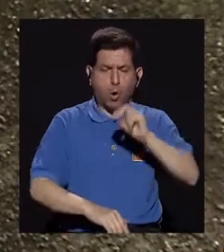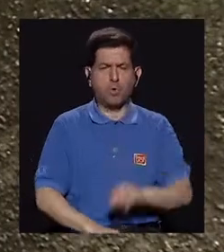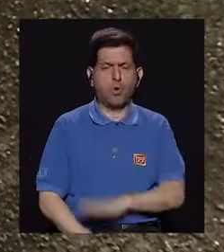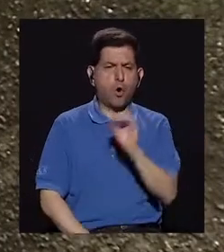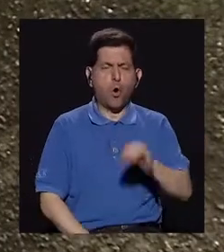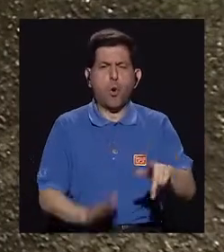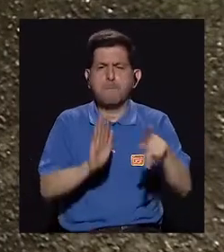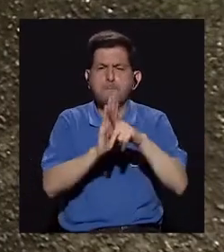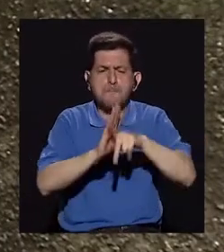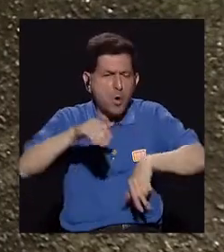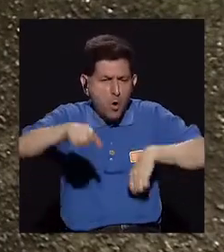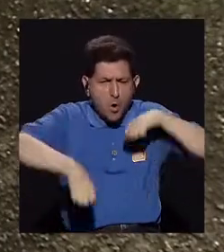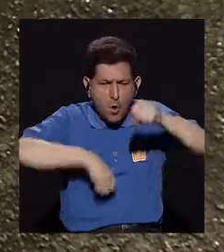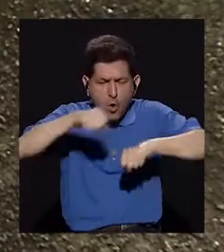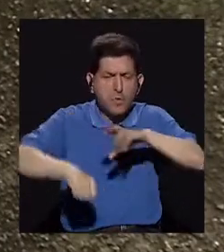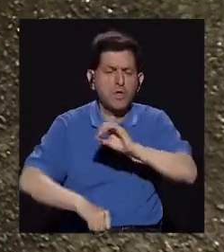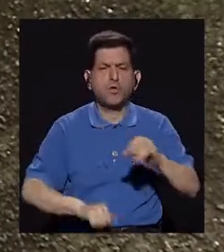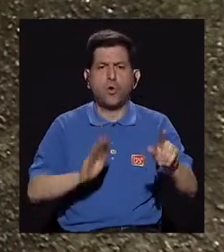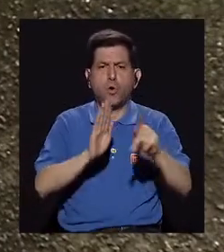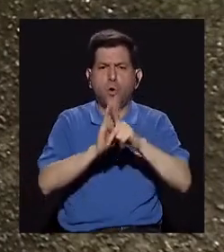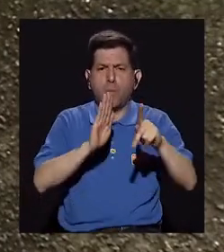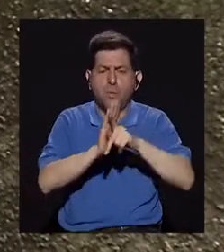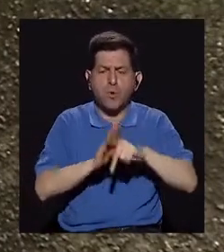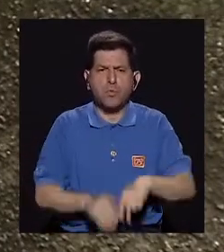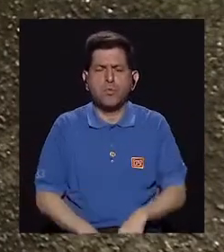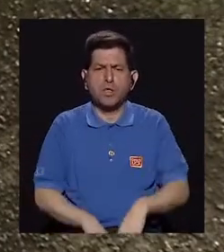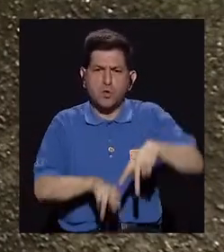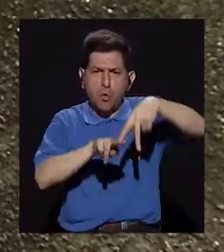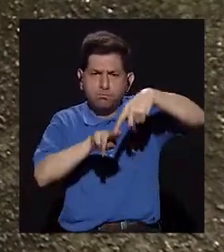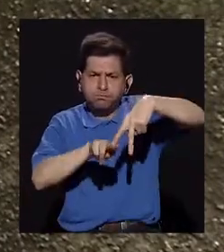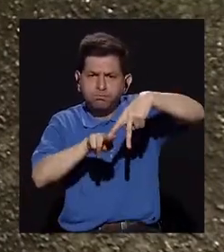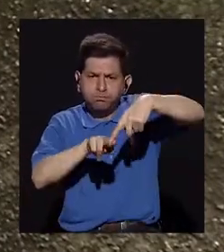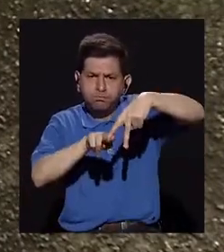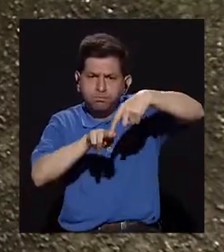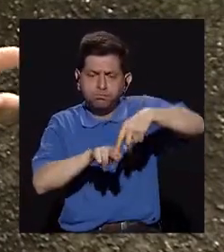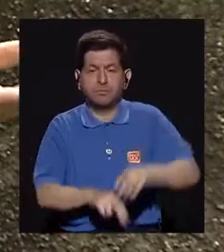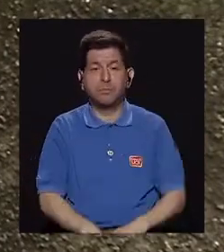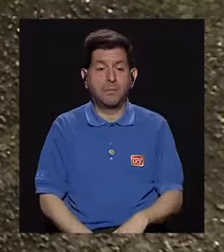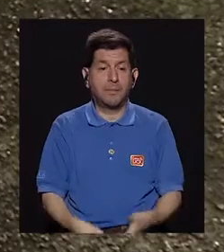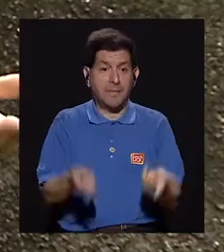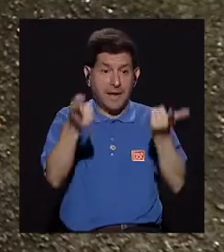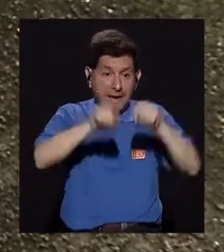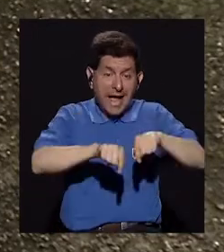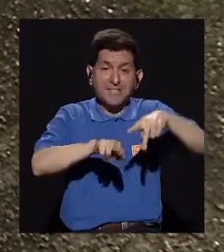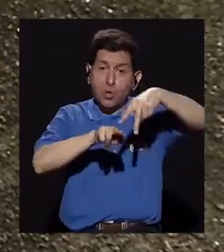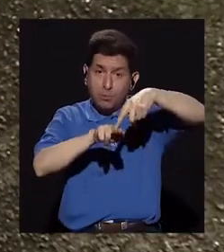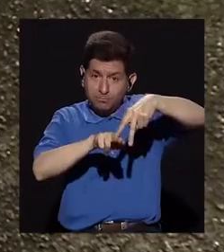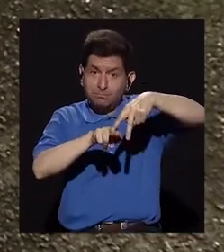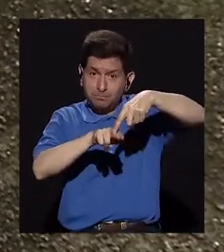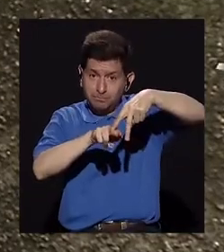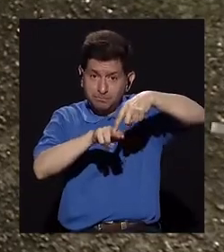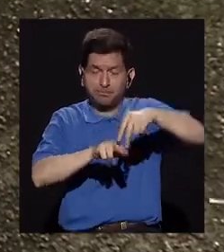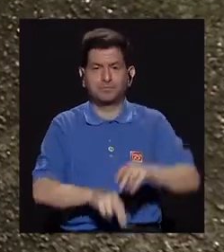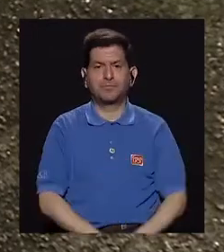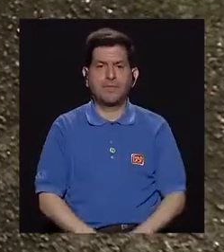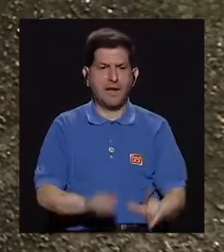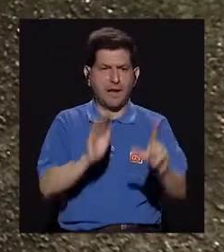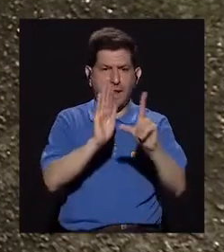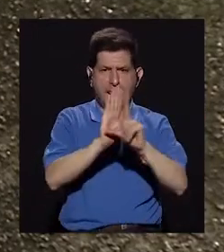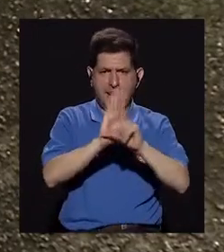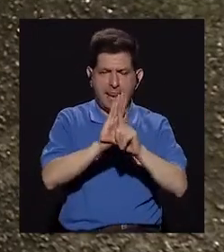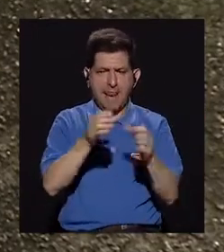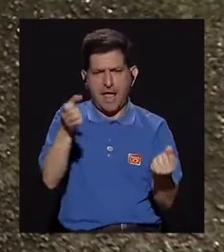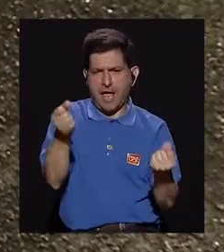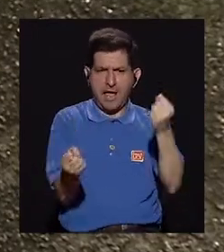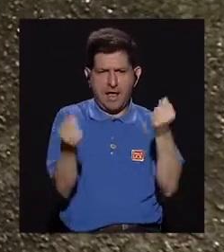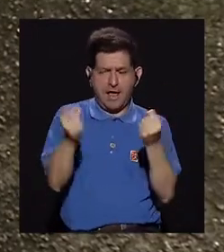prohibida las bicicletas, prohibida las patinetas. Por ejemplo, veamos este caso de las patinetas, ¿verdad? Una ley de